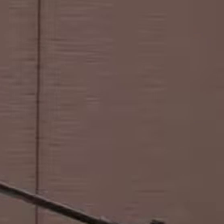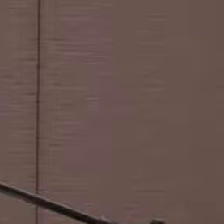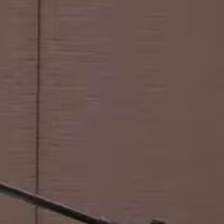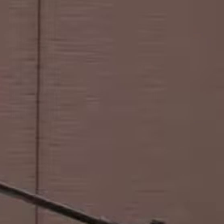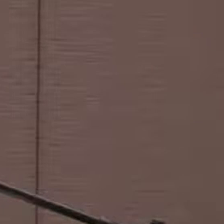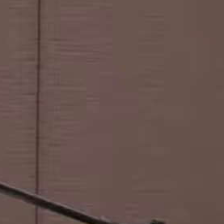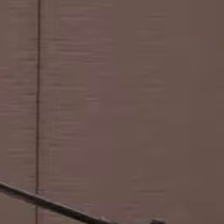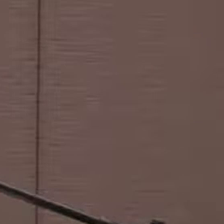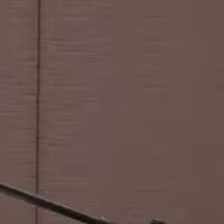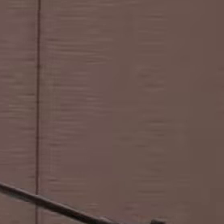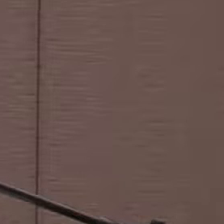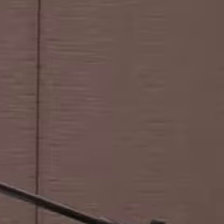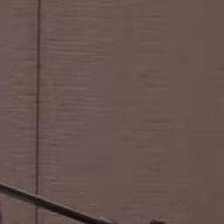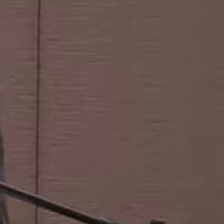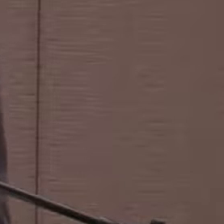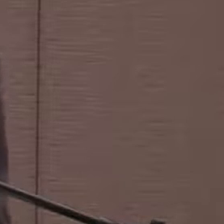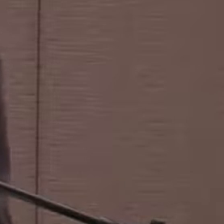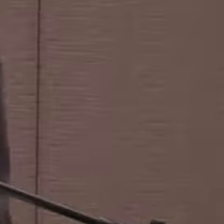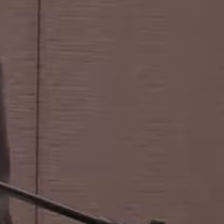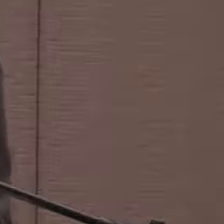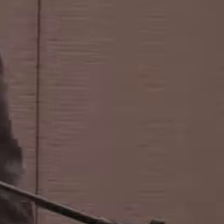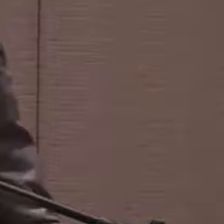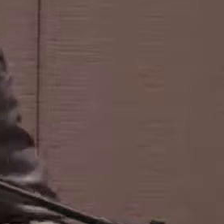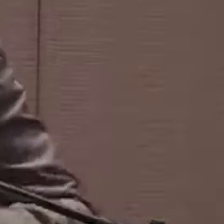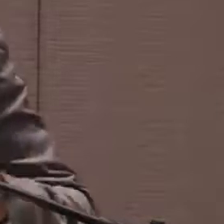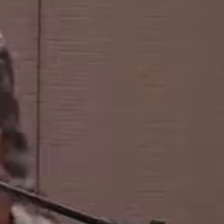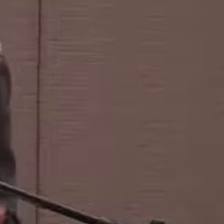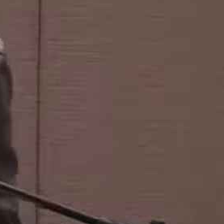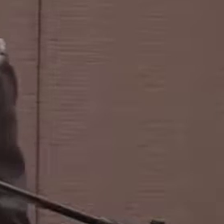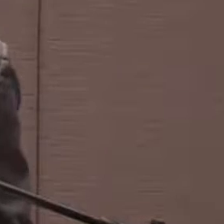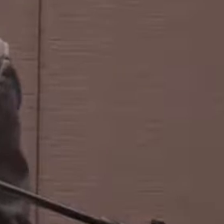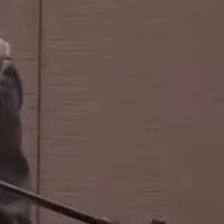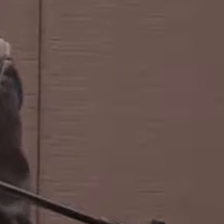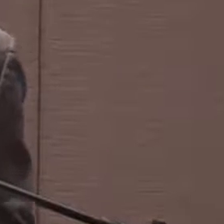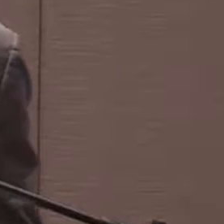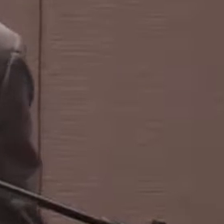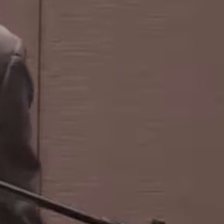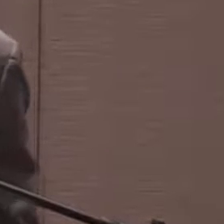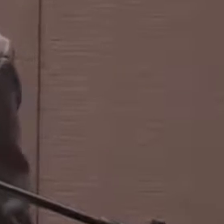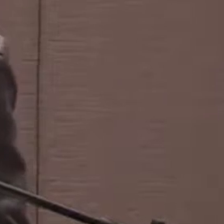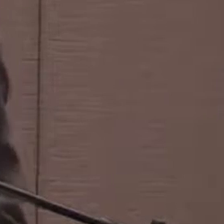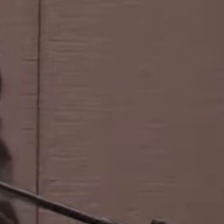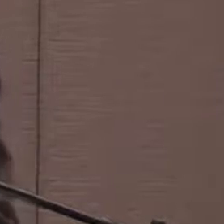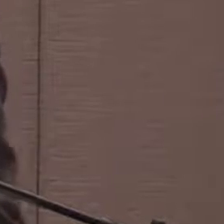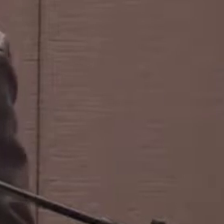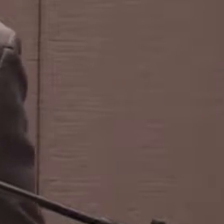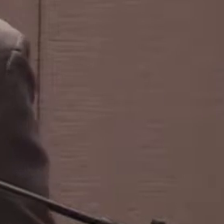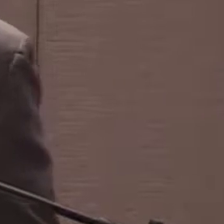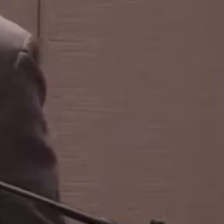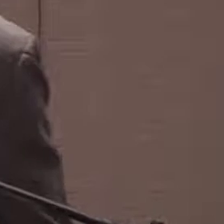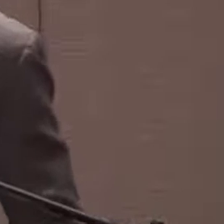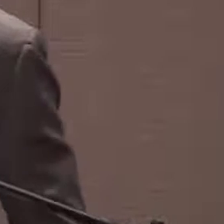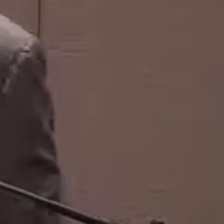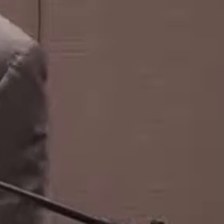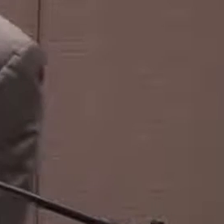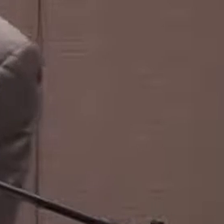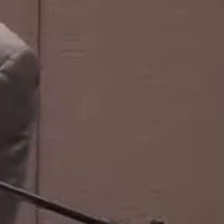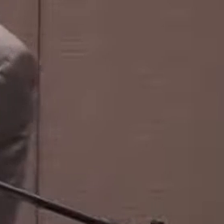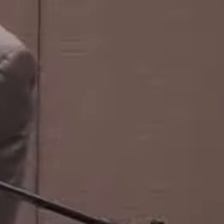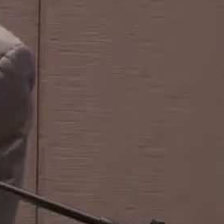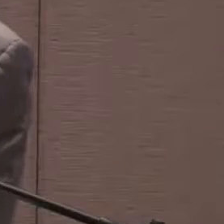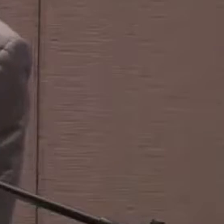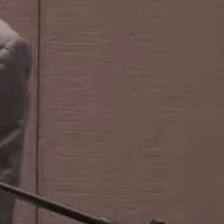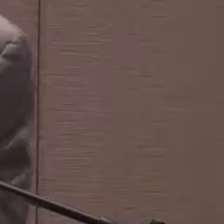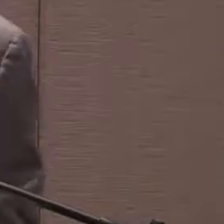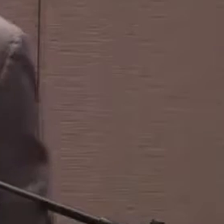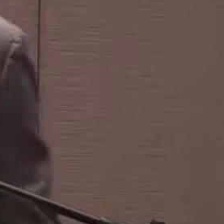comunidad, definimos elementos para hacer una formación ciudadana. Y una vez la gente esté formada de manera conjunta con la comunidad,